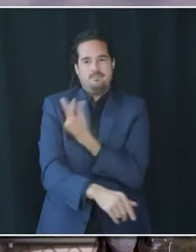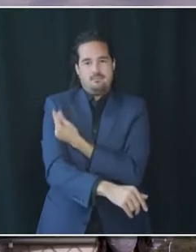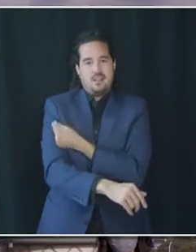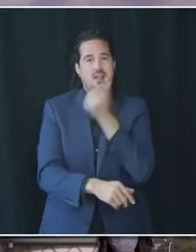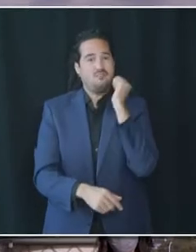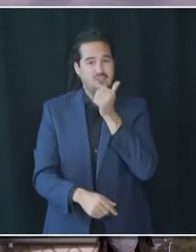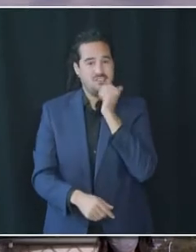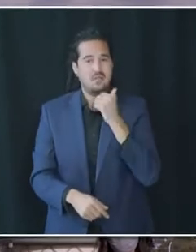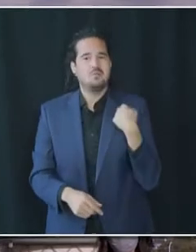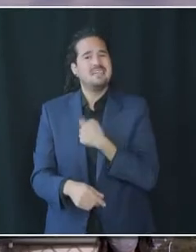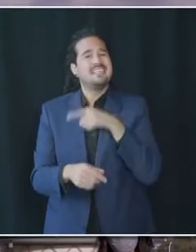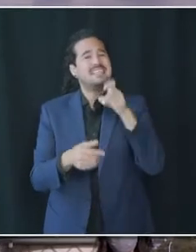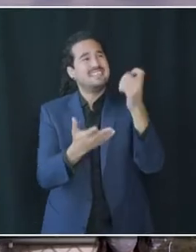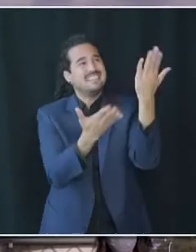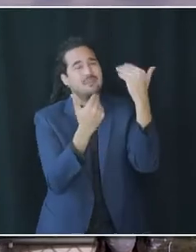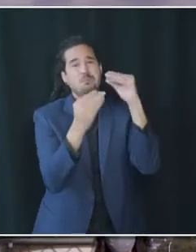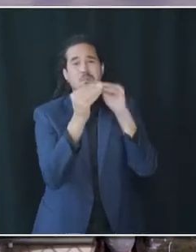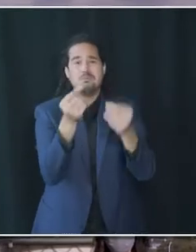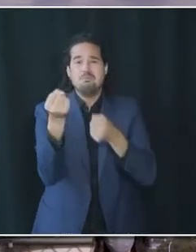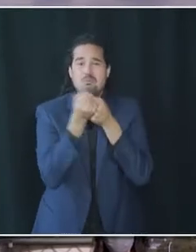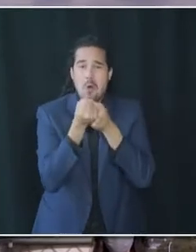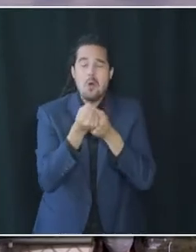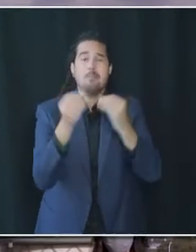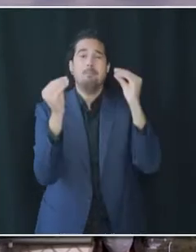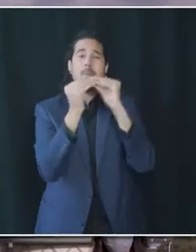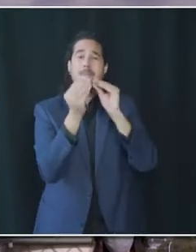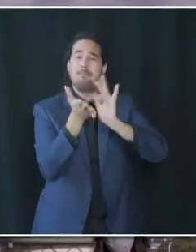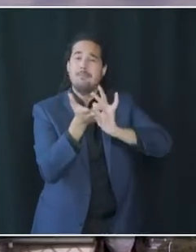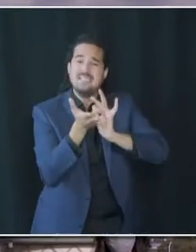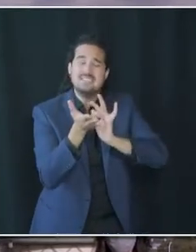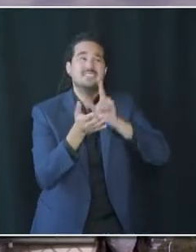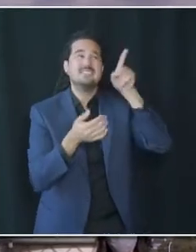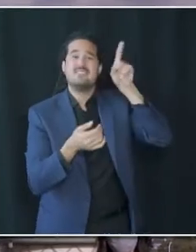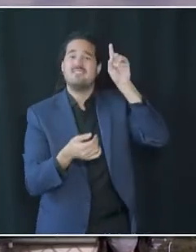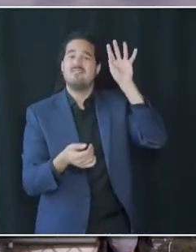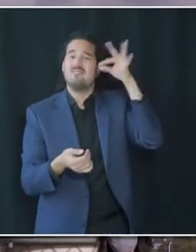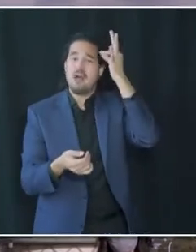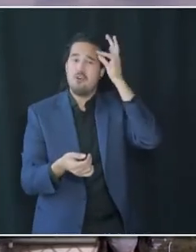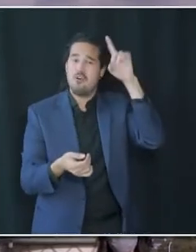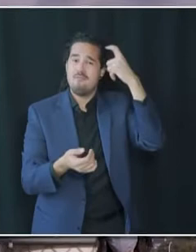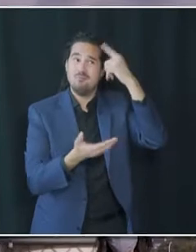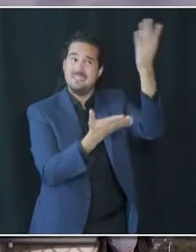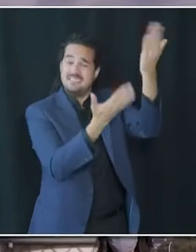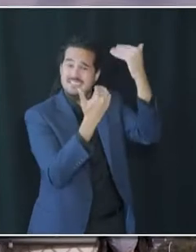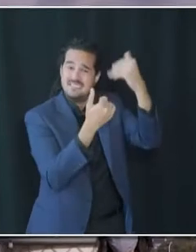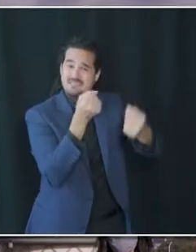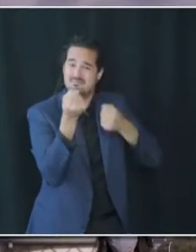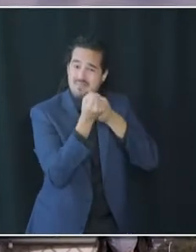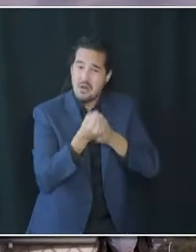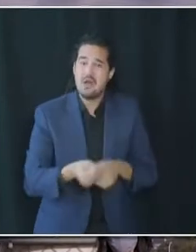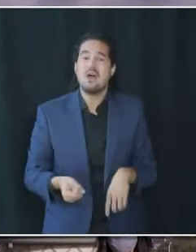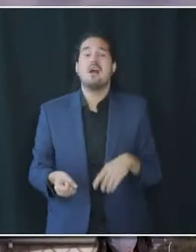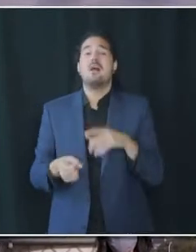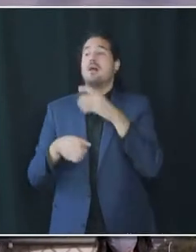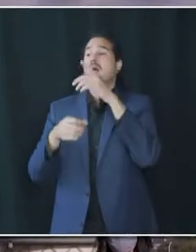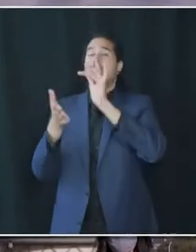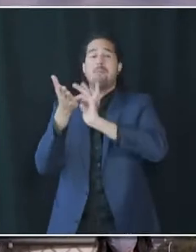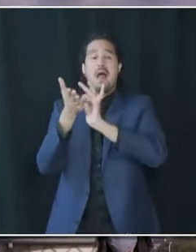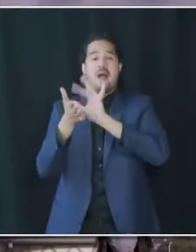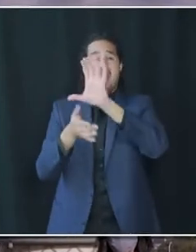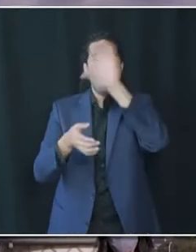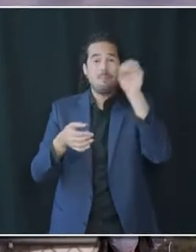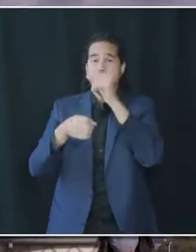suministro de vacunas no sólo del gobierno federal sino también de los fabricantes directamente